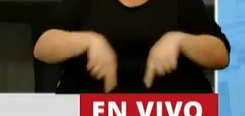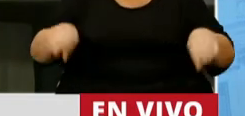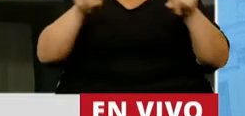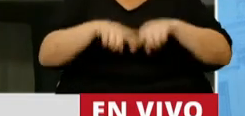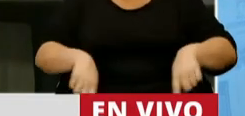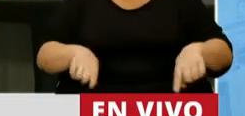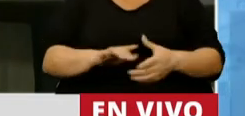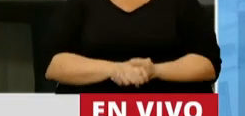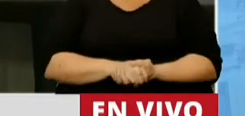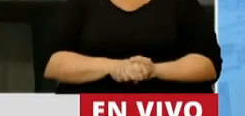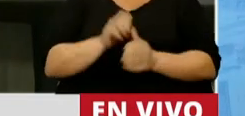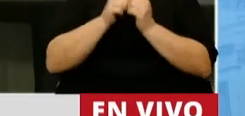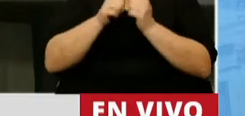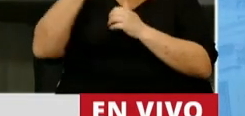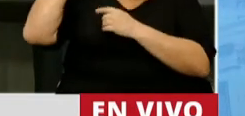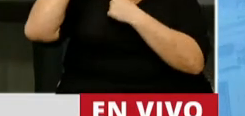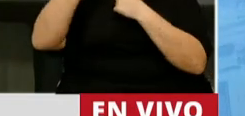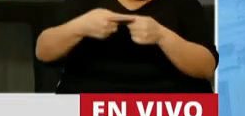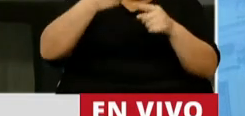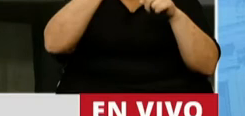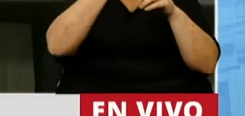vez la historia se repite.